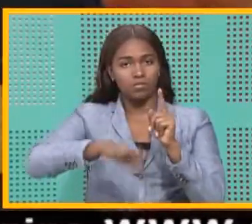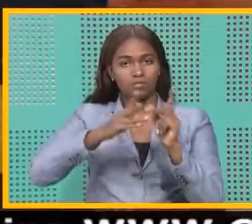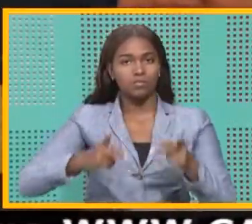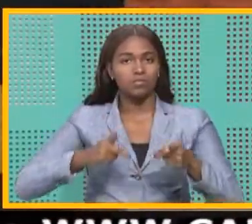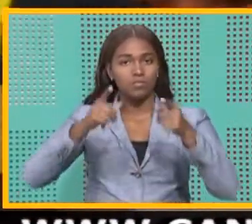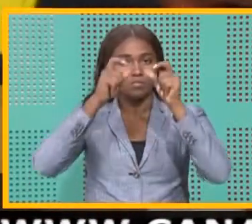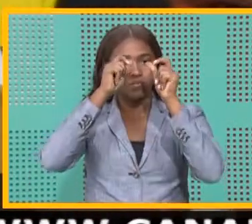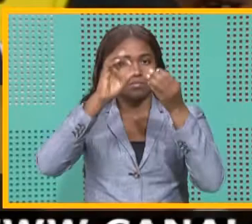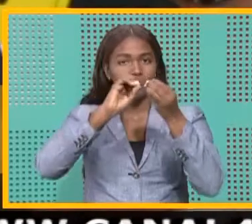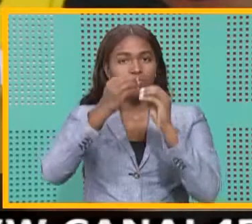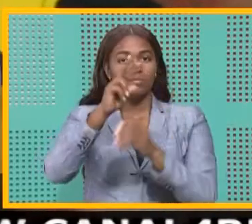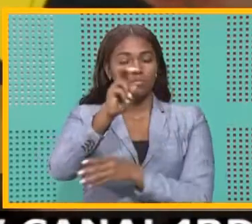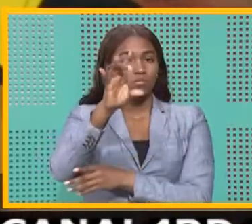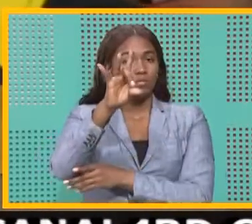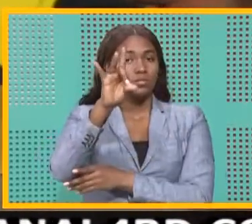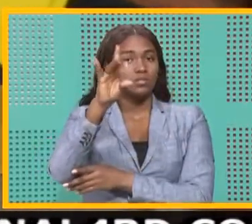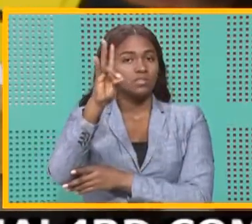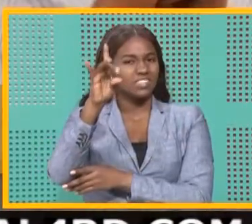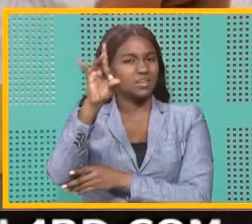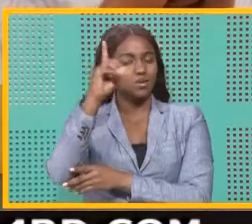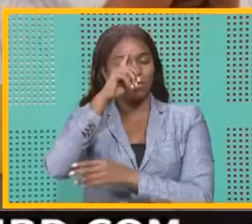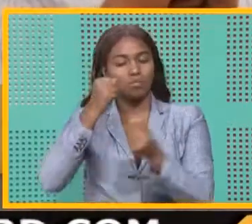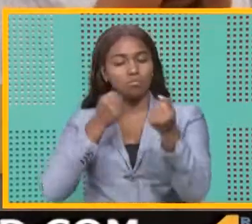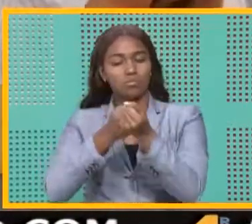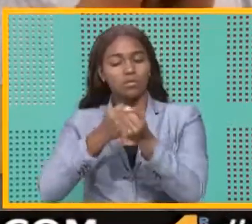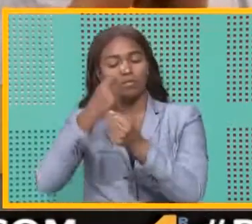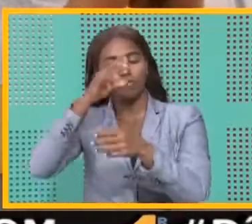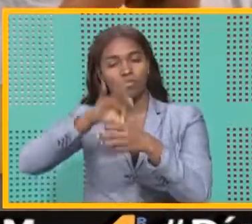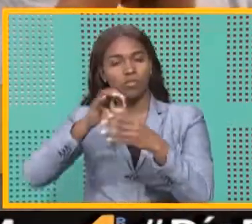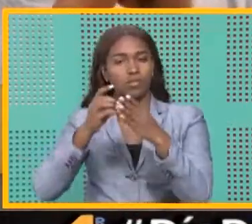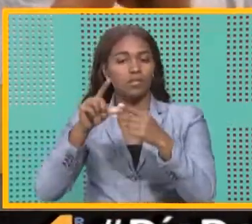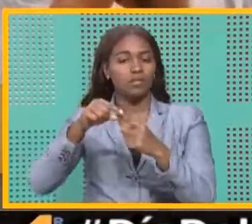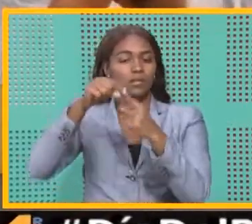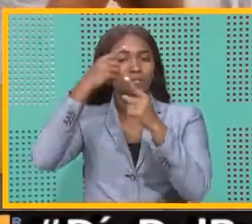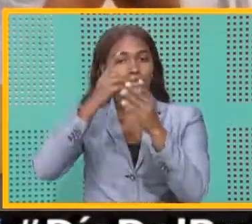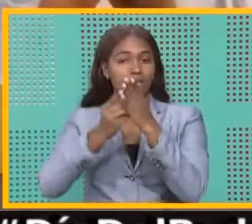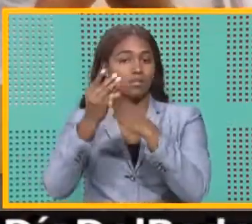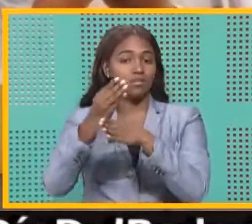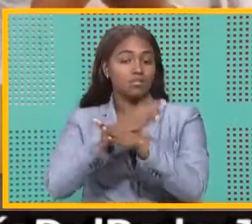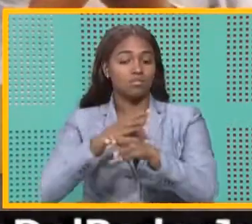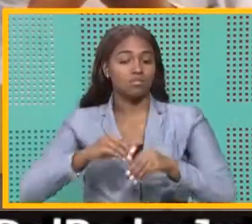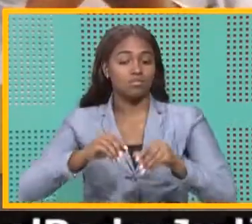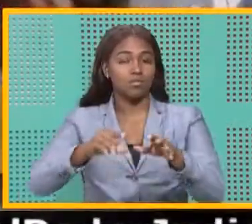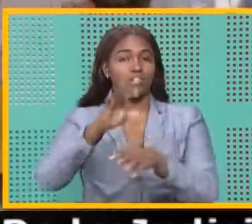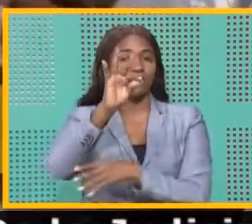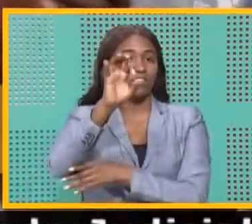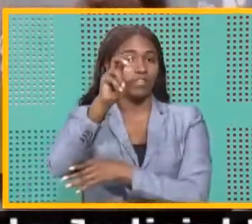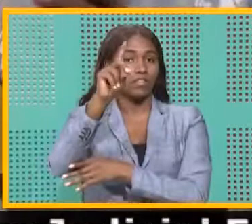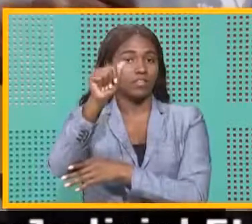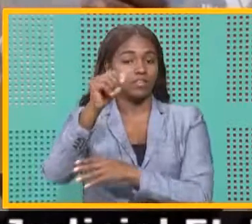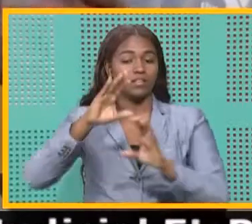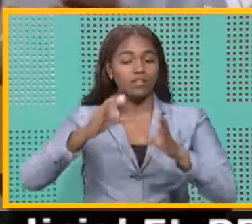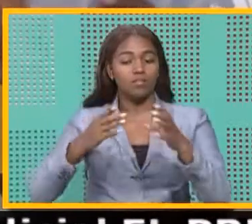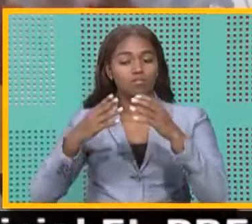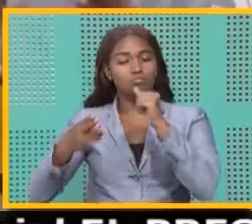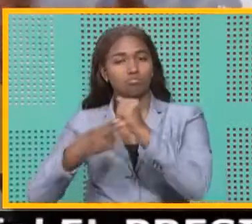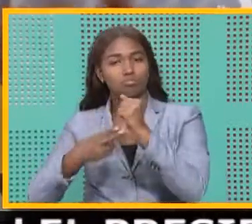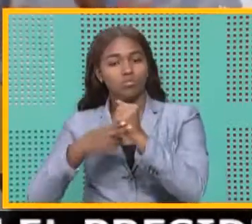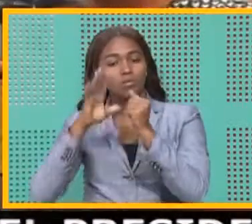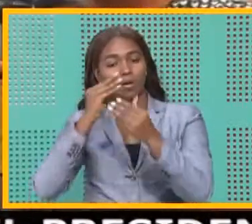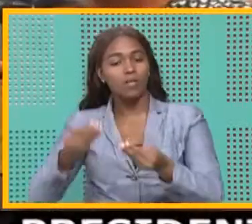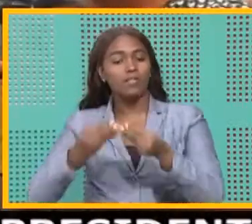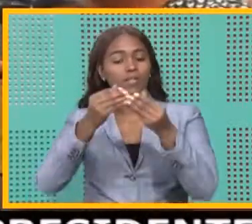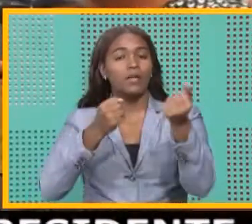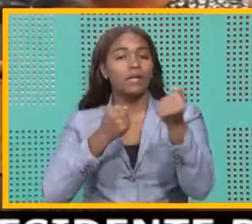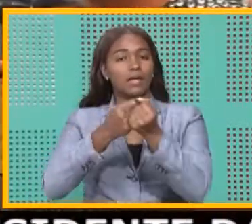sorpresa 278 será donado por el Fondo Especial para el Desarrollo Agropecuario, FEDA, y el Centro de Acopio y el Secadero será donado